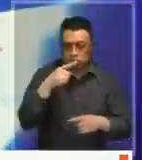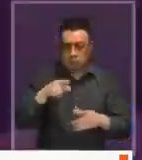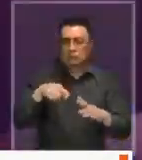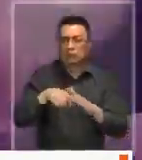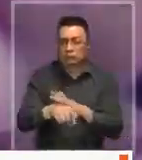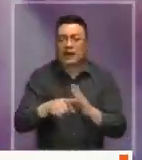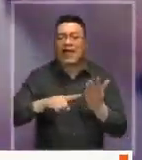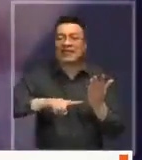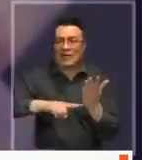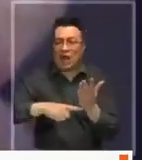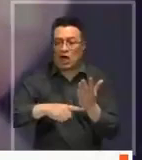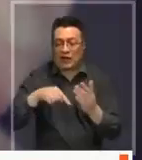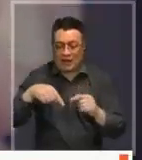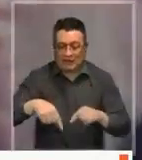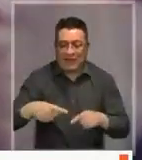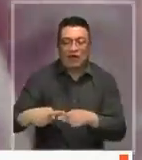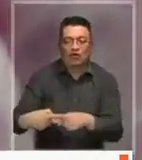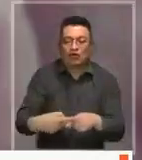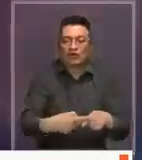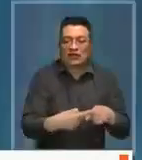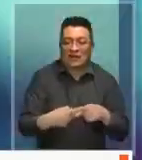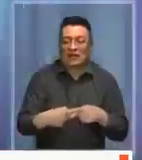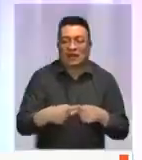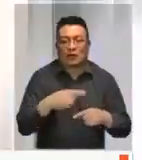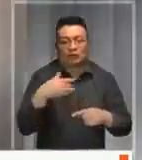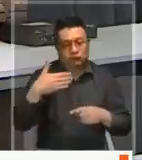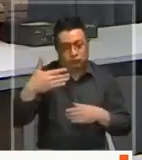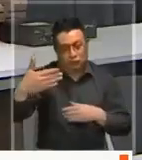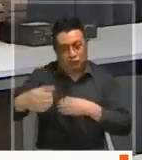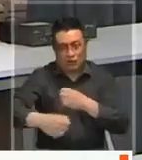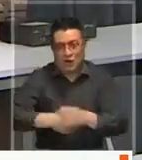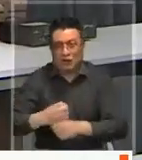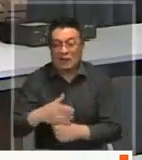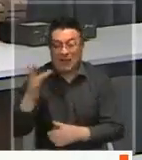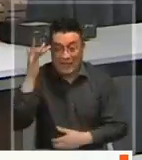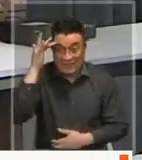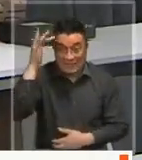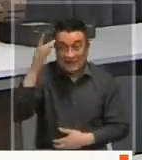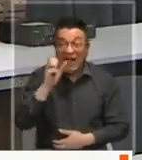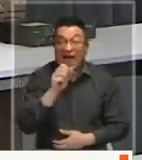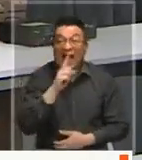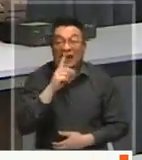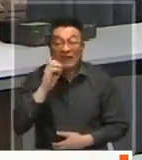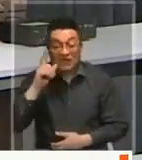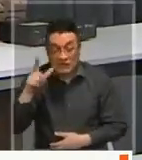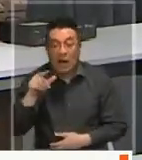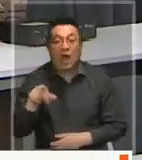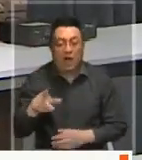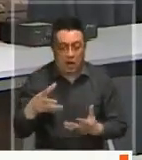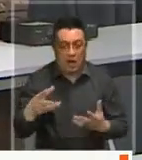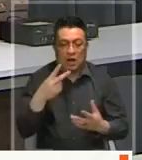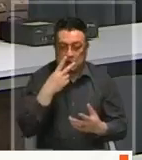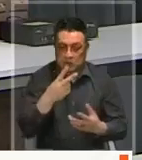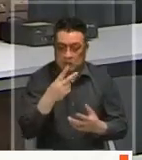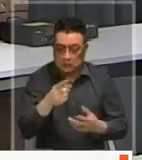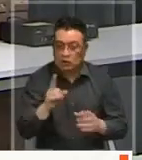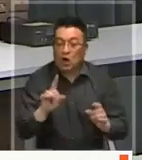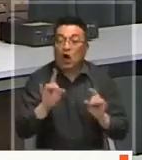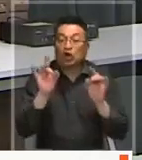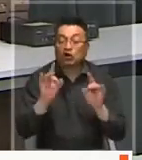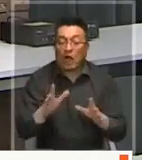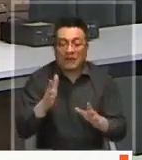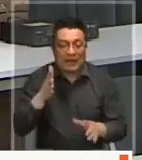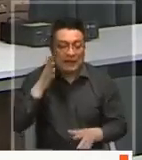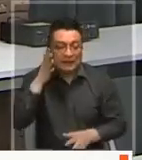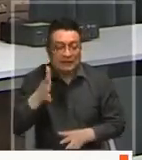la tecnología en nuestra sociedad durante los próximos años. La inteligencia artificial nos está haciendo un guiño en este evento. Lo vamos a ver no solamente en las